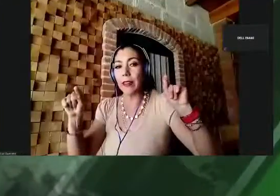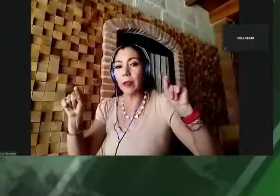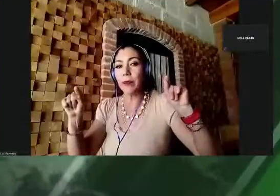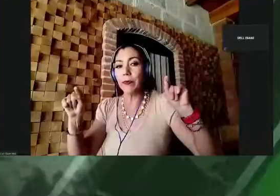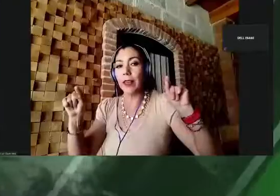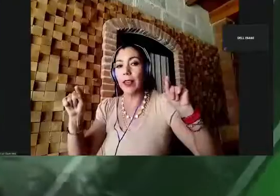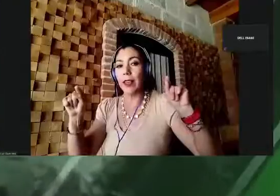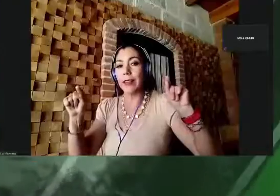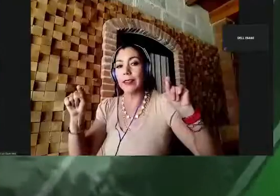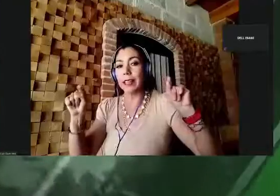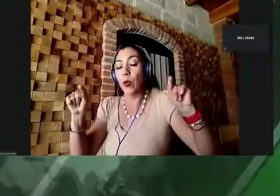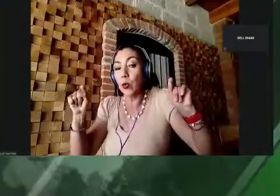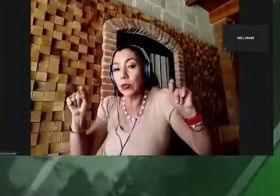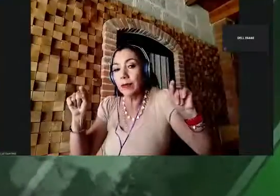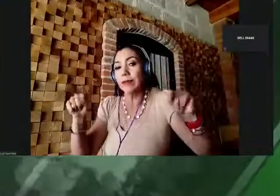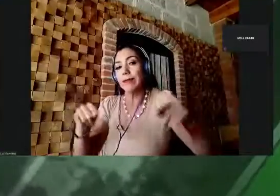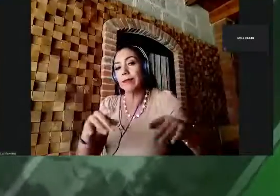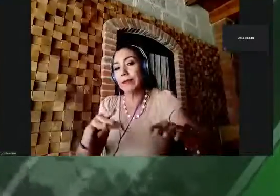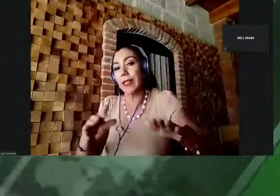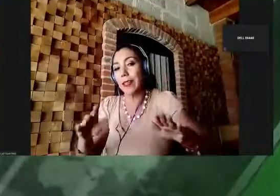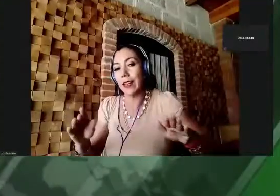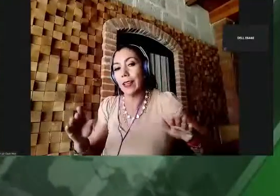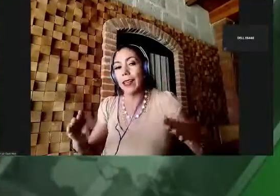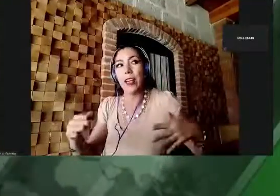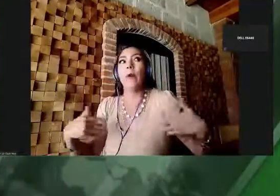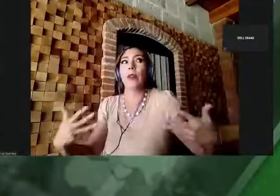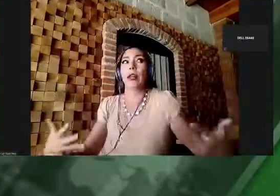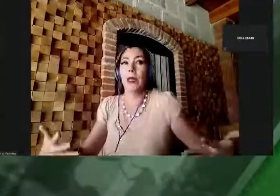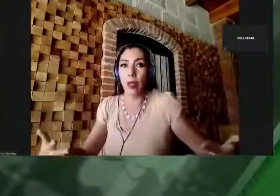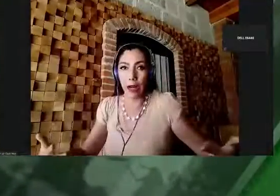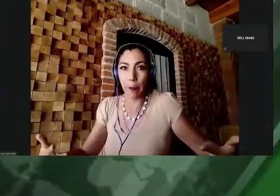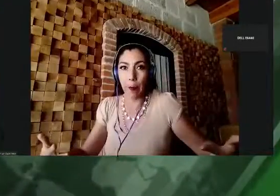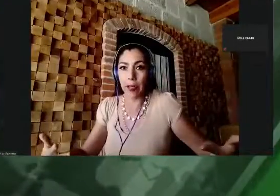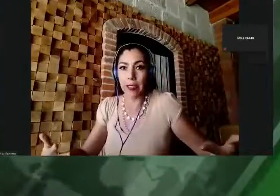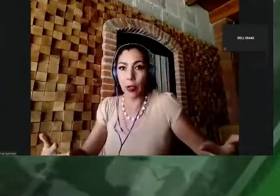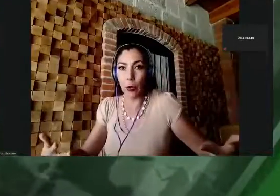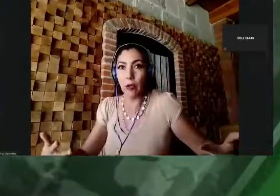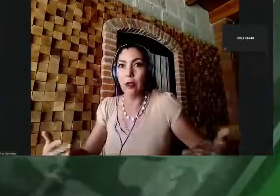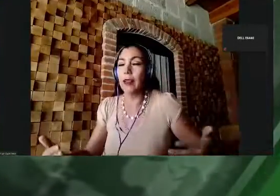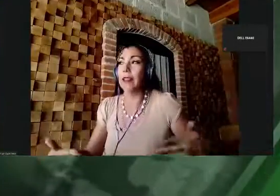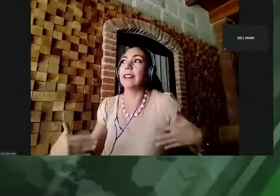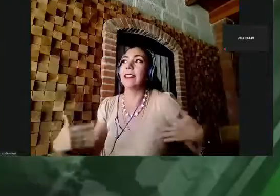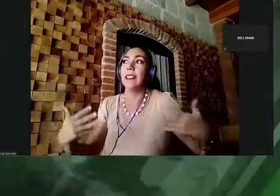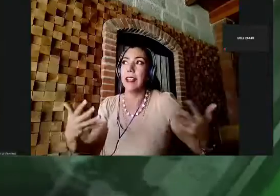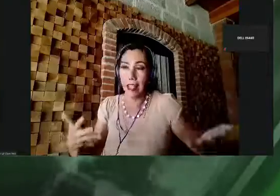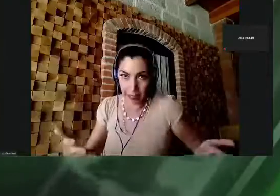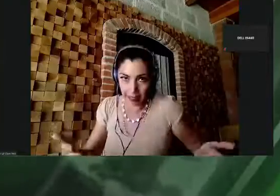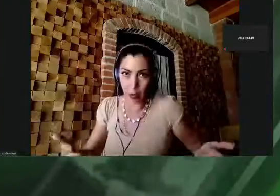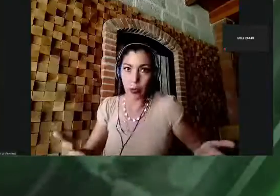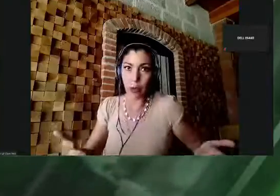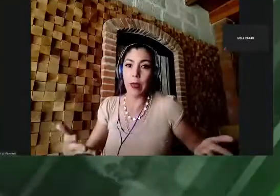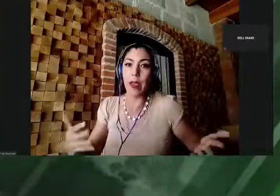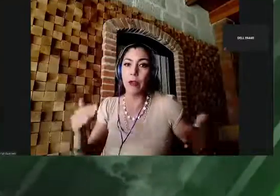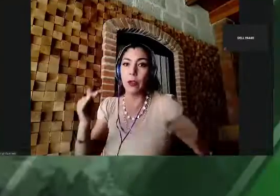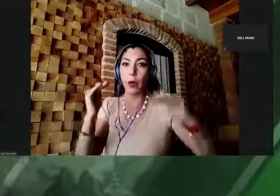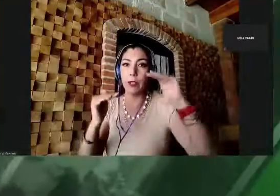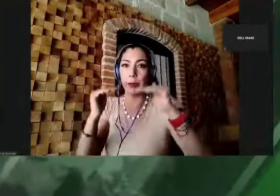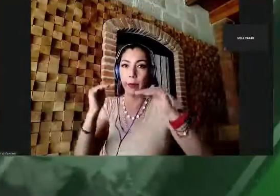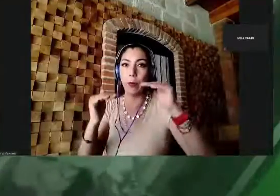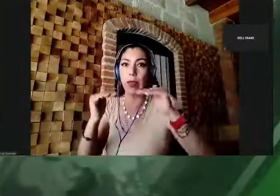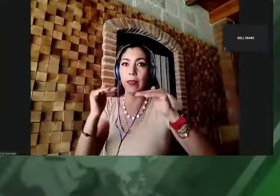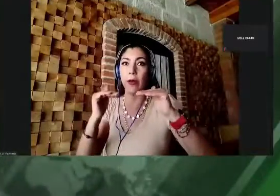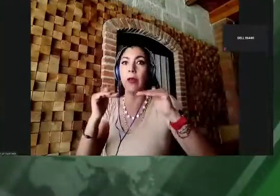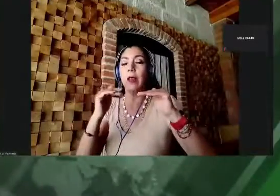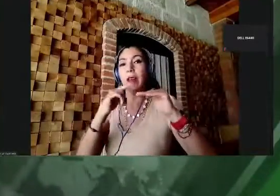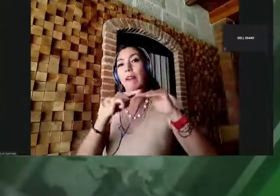viendo. Según el comportamiento de la población, las estrategias de los gobiernos, cómo se